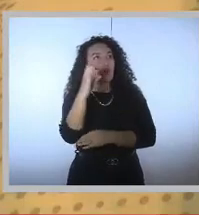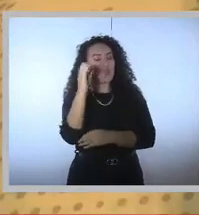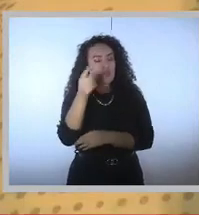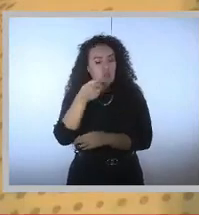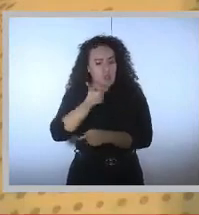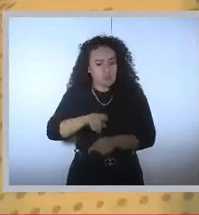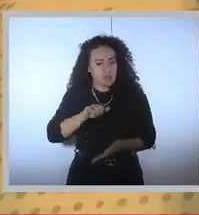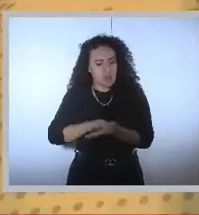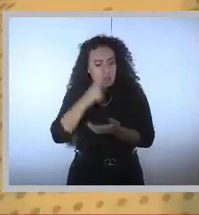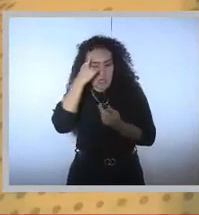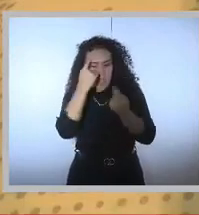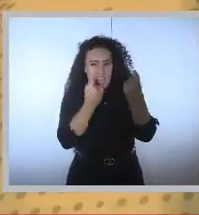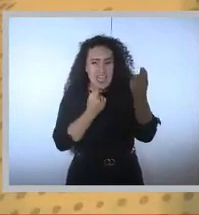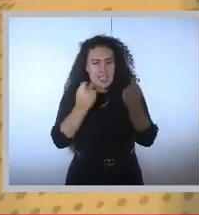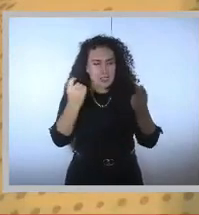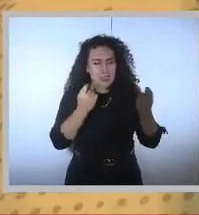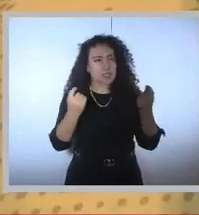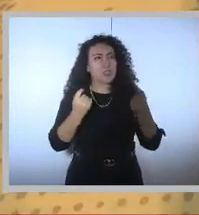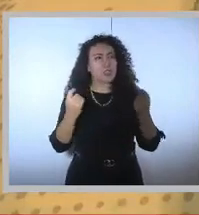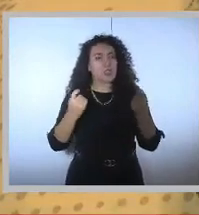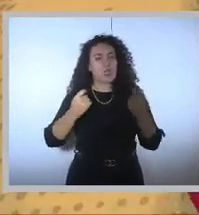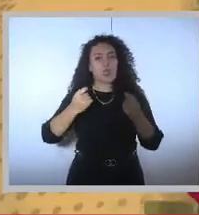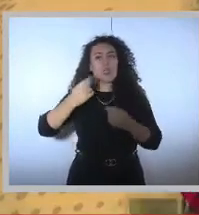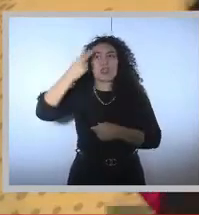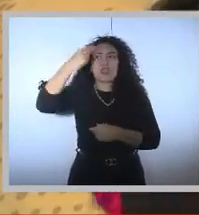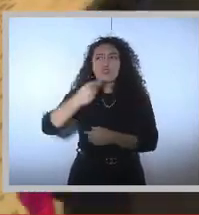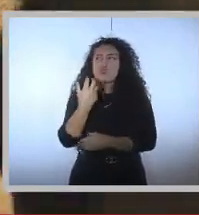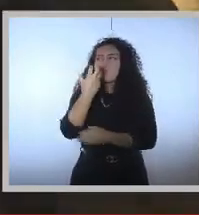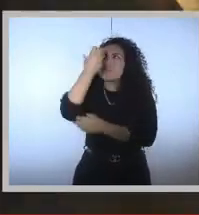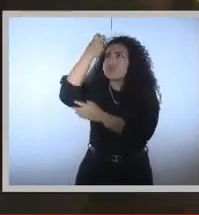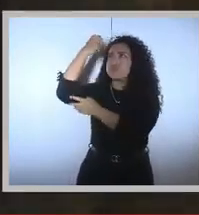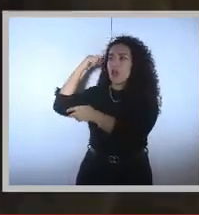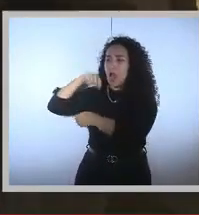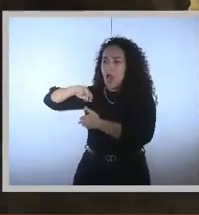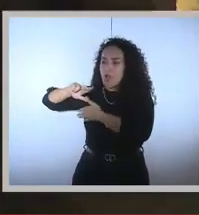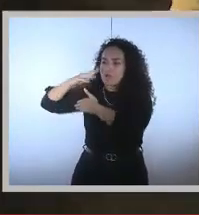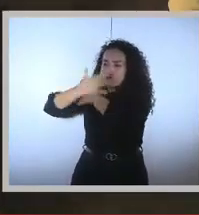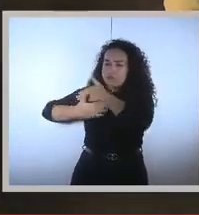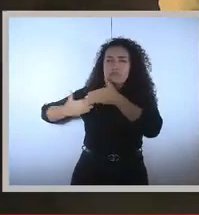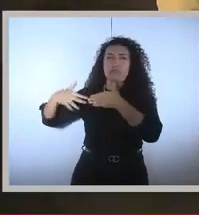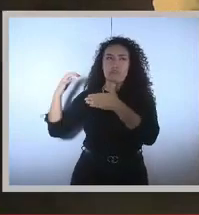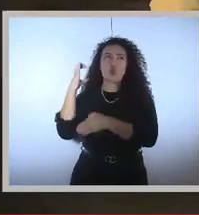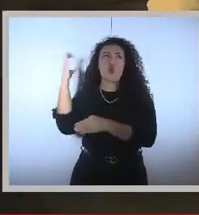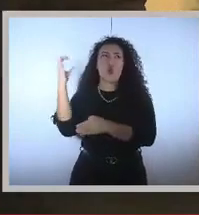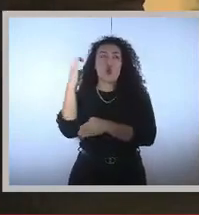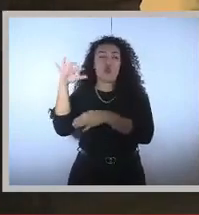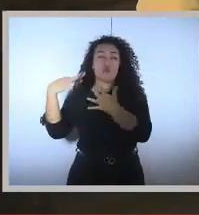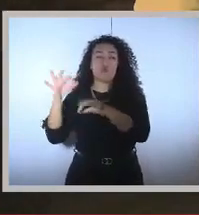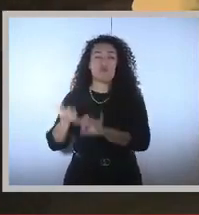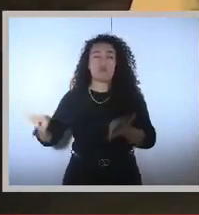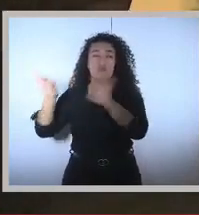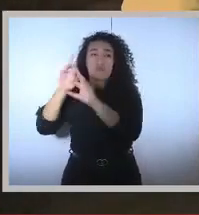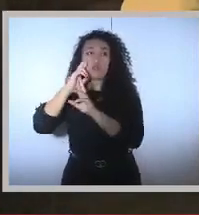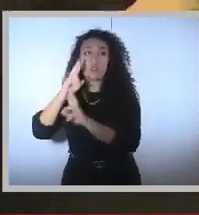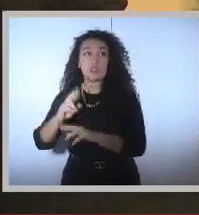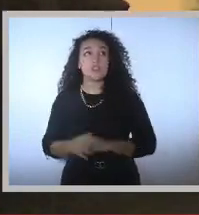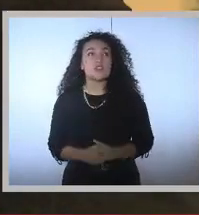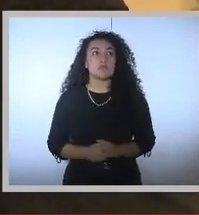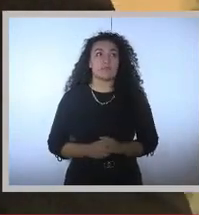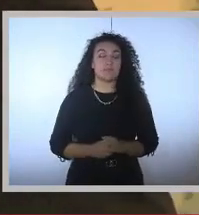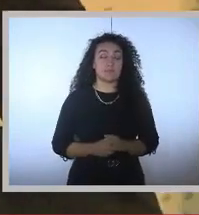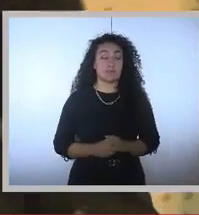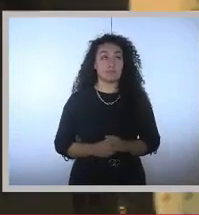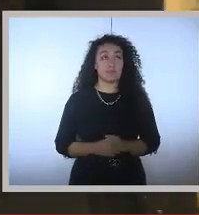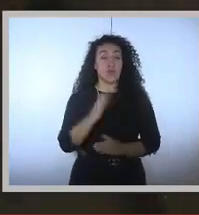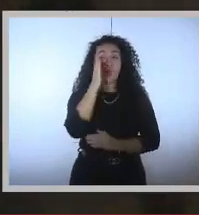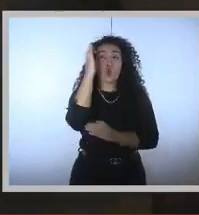estratégico dentro de la historia política de América Latina, por ser un país que ha atravesado en sus diferentes